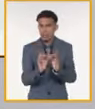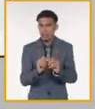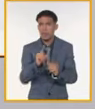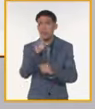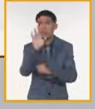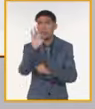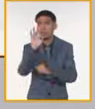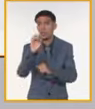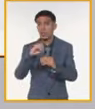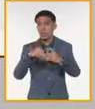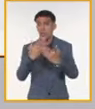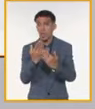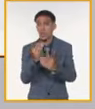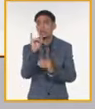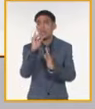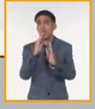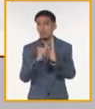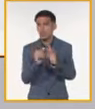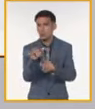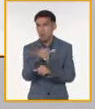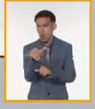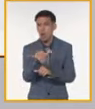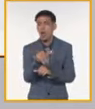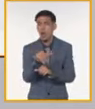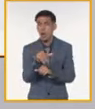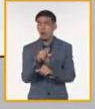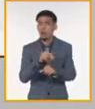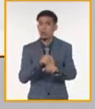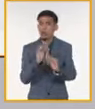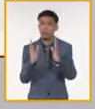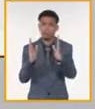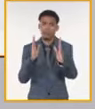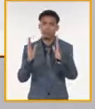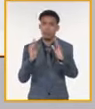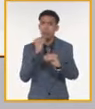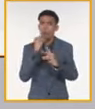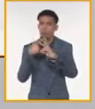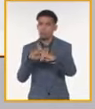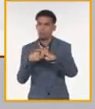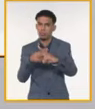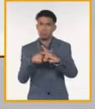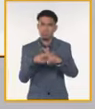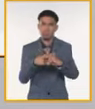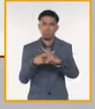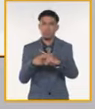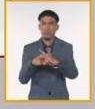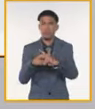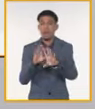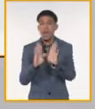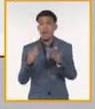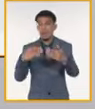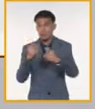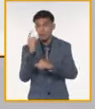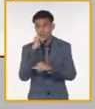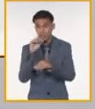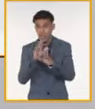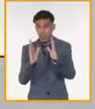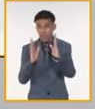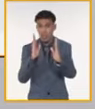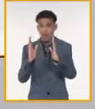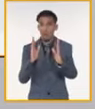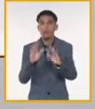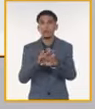per de su sistema que es un tiempo prudencial para que después de cursado ese ese periodo ya dejan de